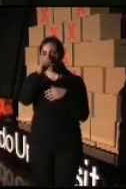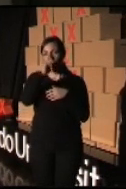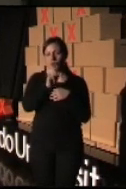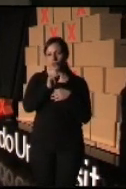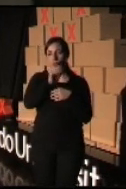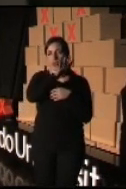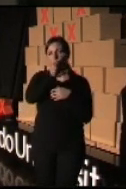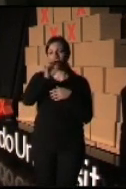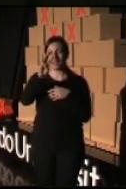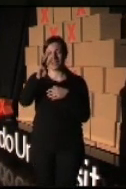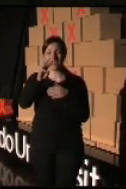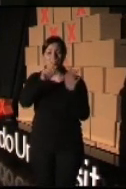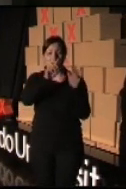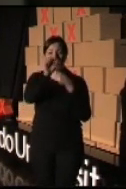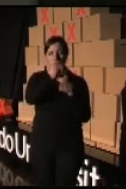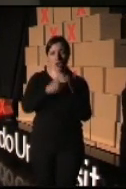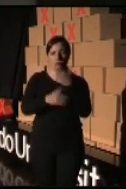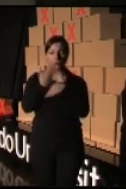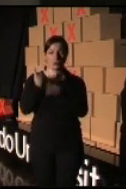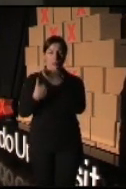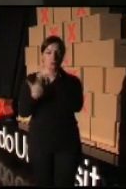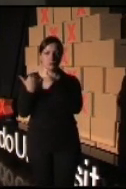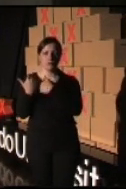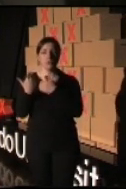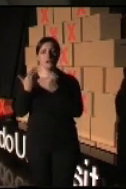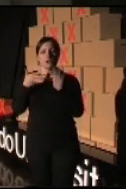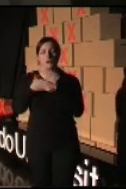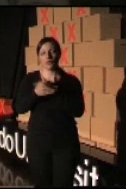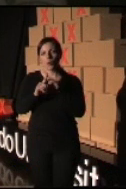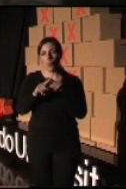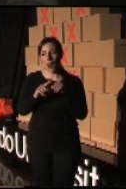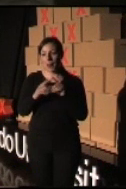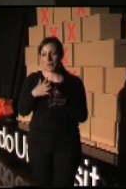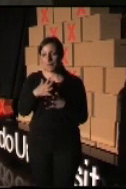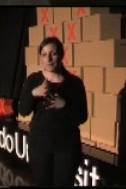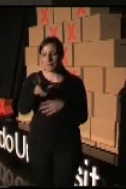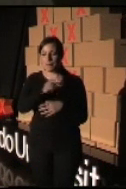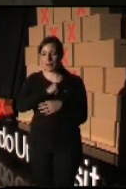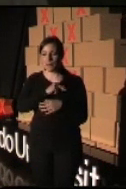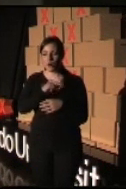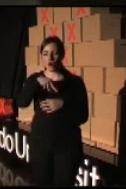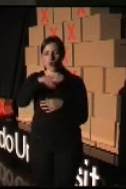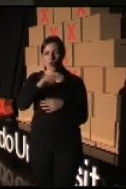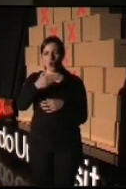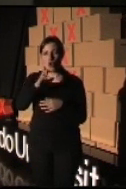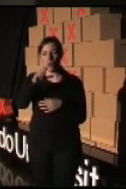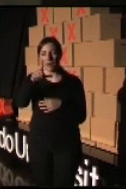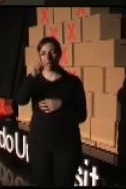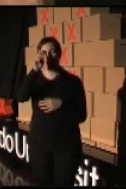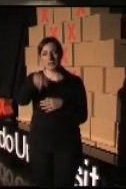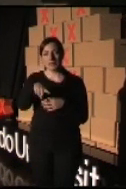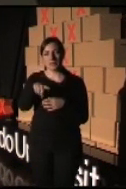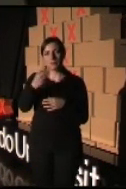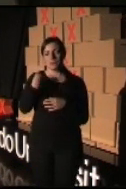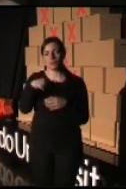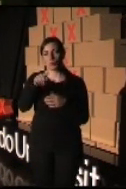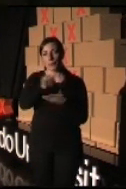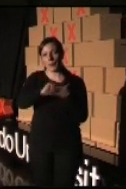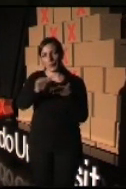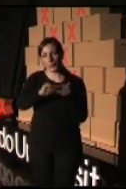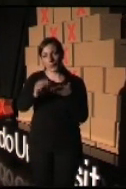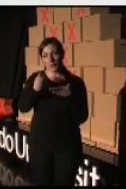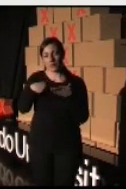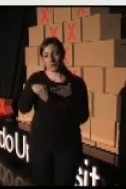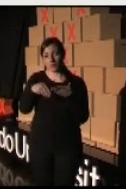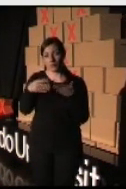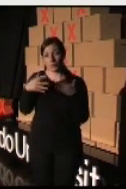hace 61 años, lo cual les valió el premio Nobel, y que ellos, en el paper de Nature en el cual describían esta estructura, ya